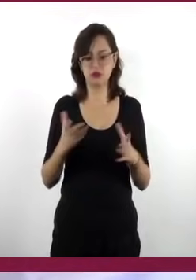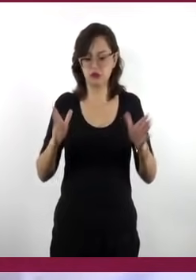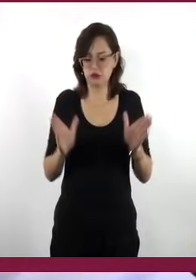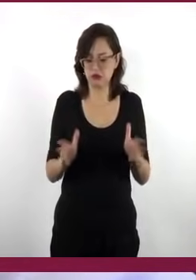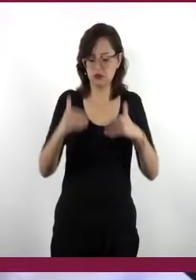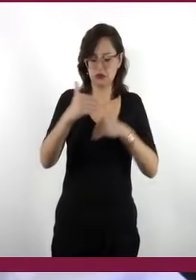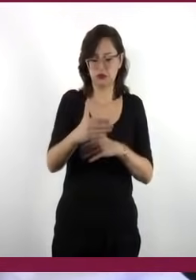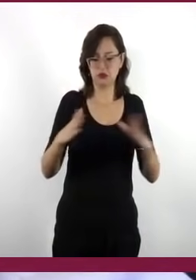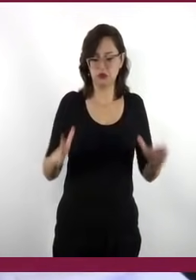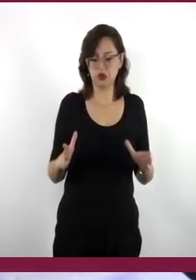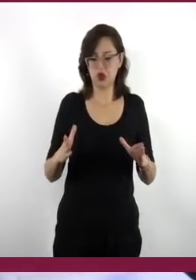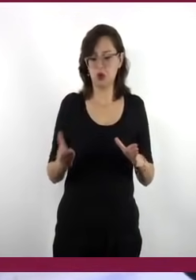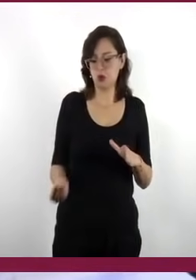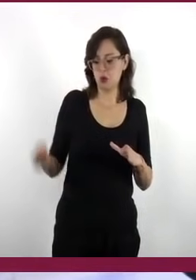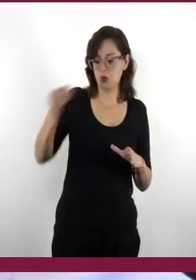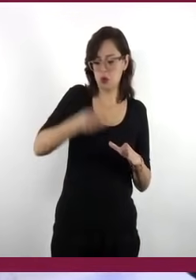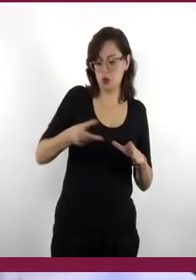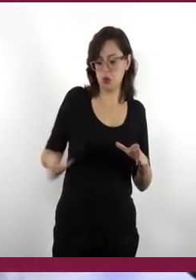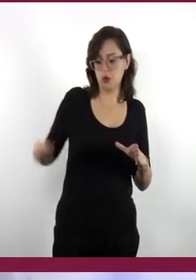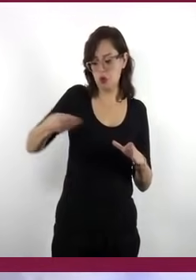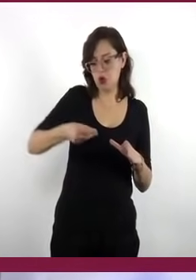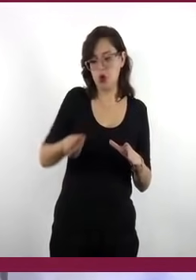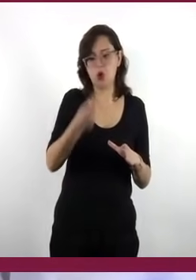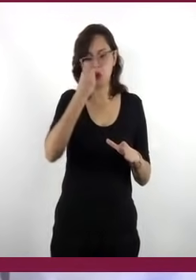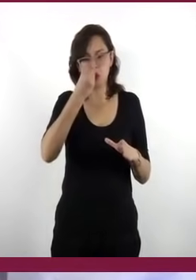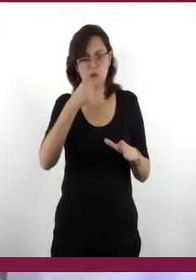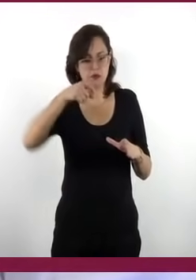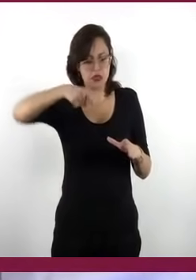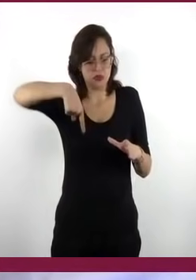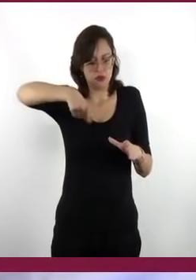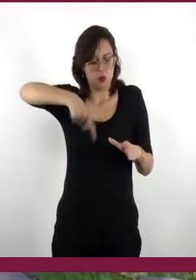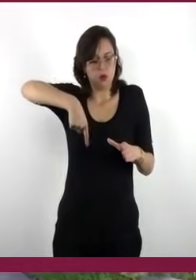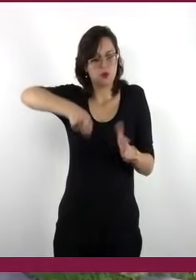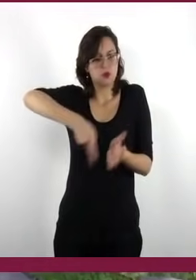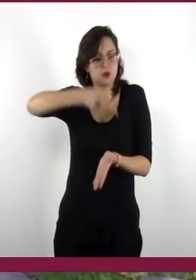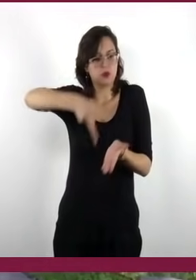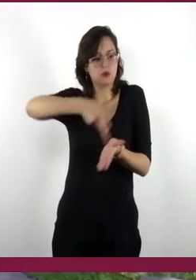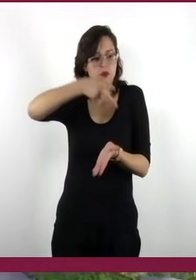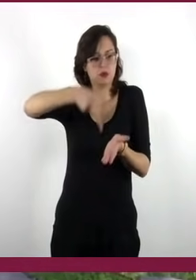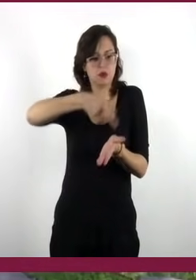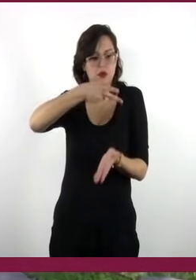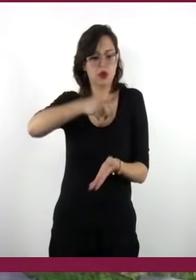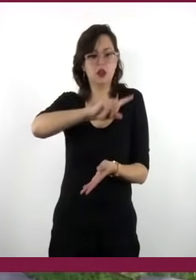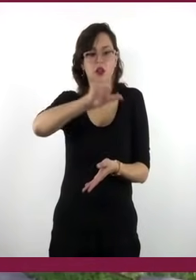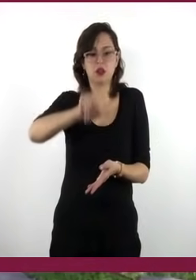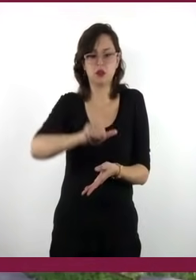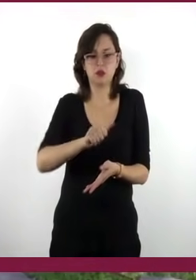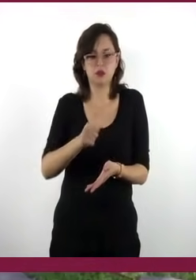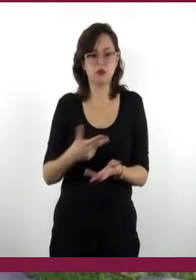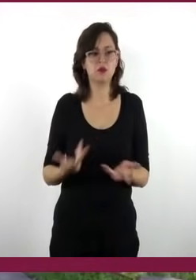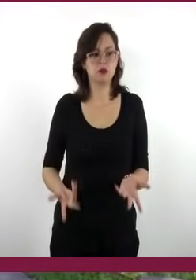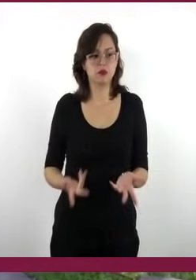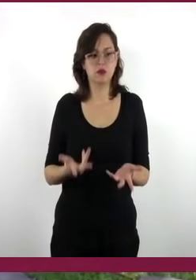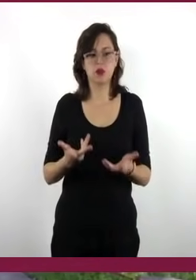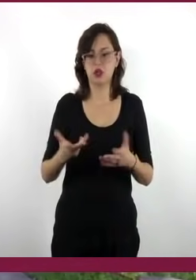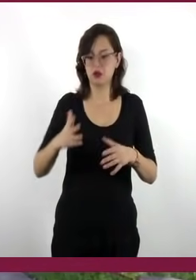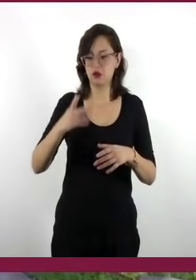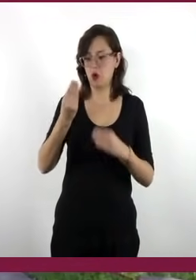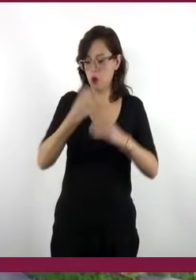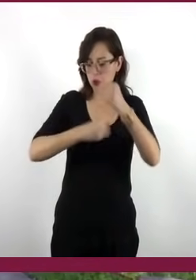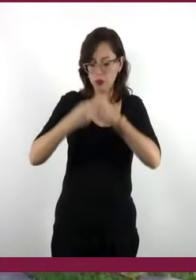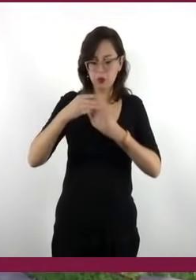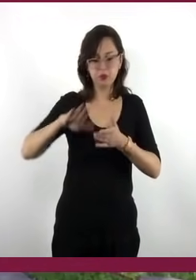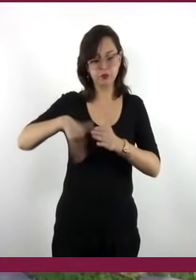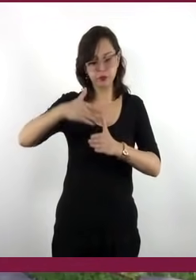los que te dan la comida. Cada vez que vayas al City Market, usas ese topper. Cuando vuelvas a llegar a tu casa con la comida, le comes tu comida, lo lavas